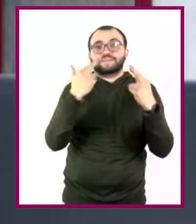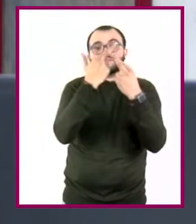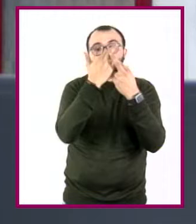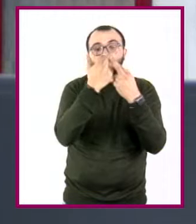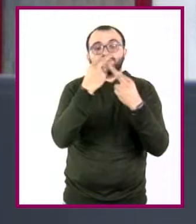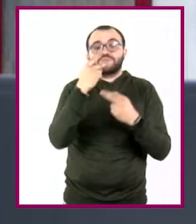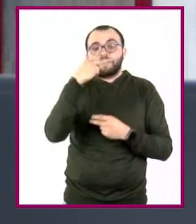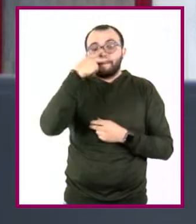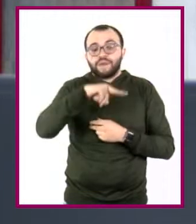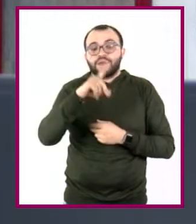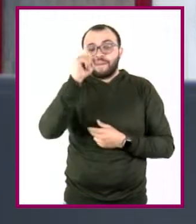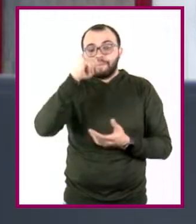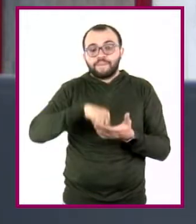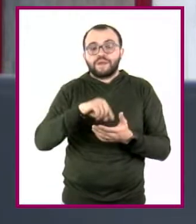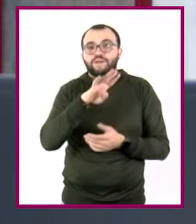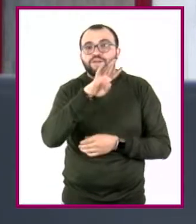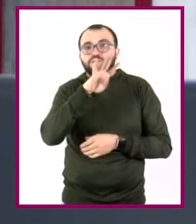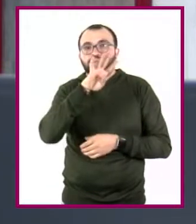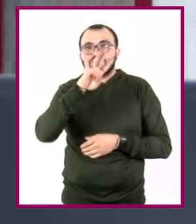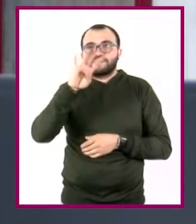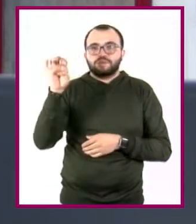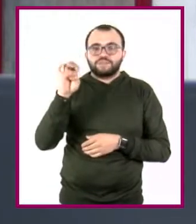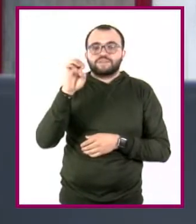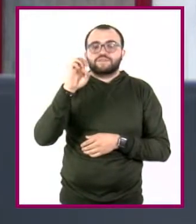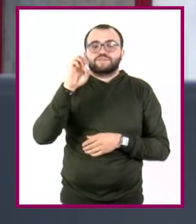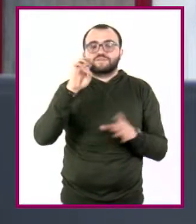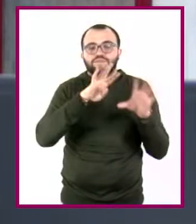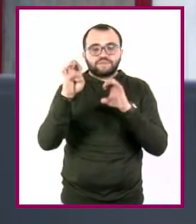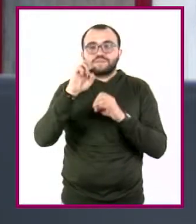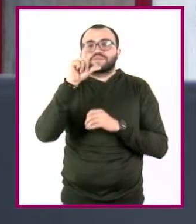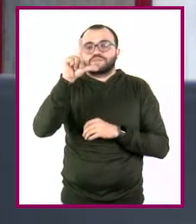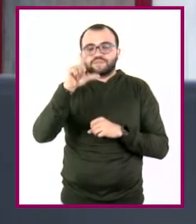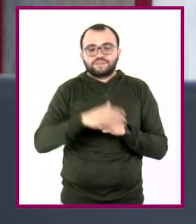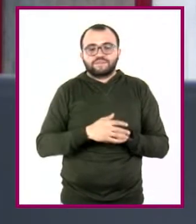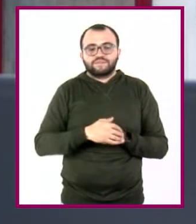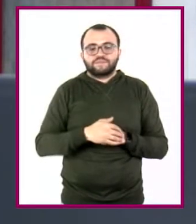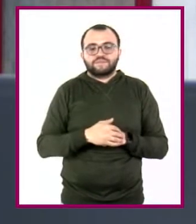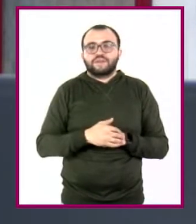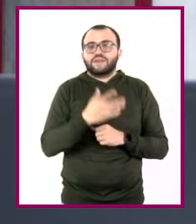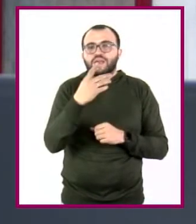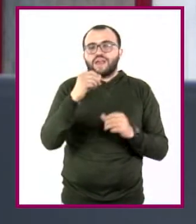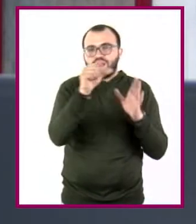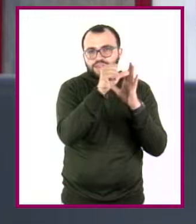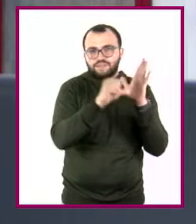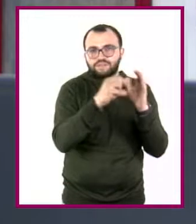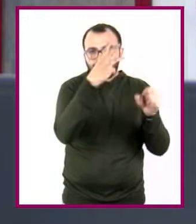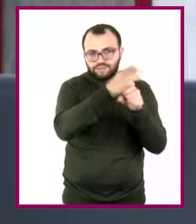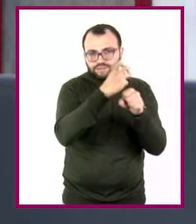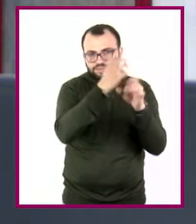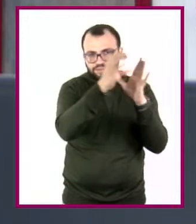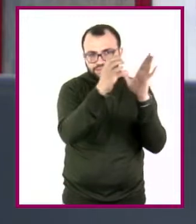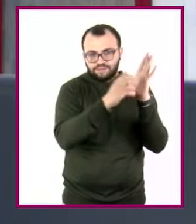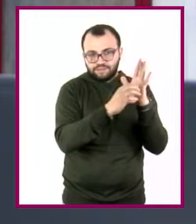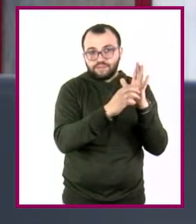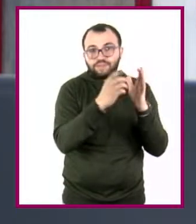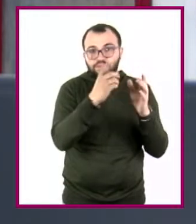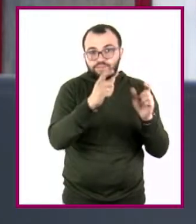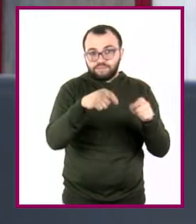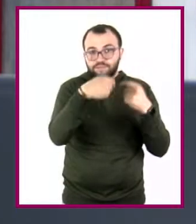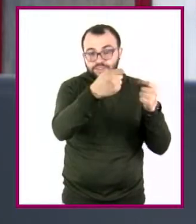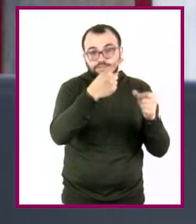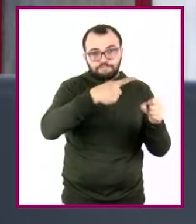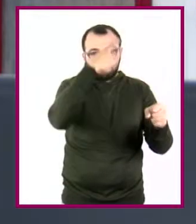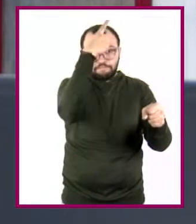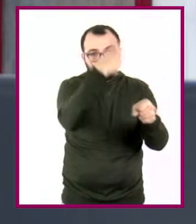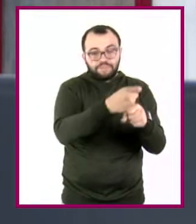1917. El 13 de diciembre de 1934, el artículo 3 de la Constitución fue enmendado por